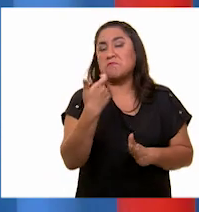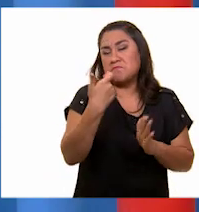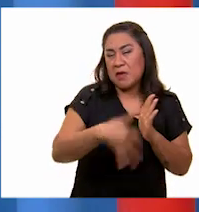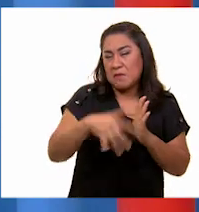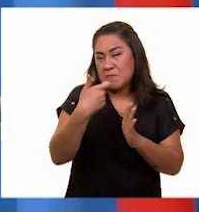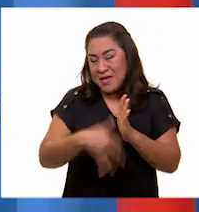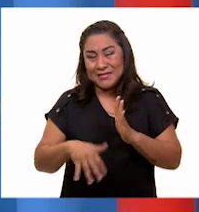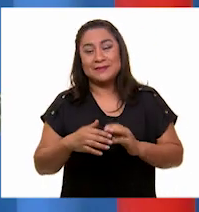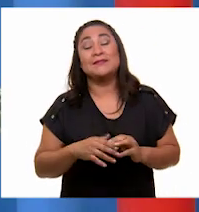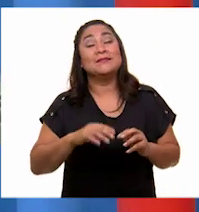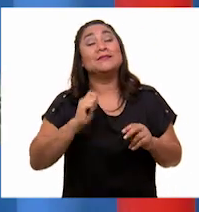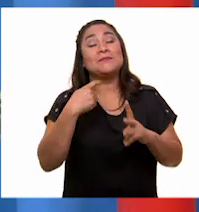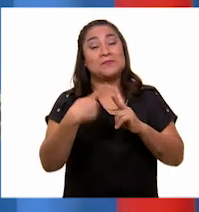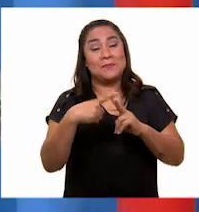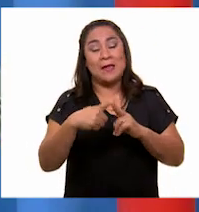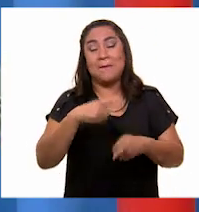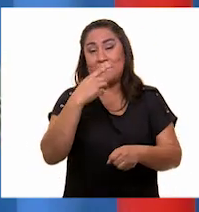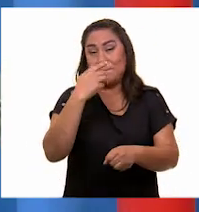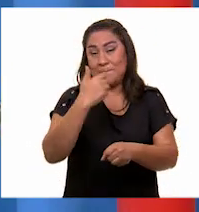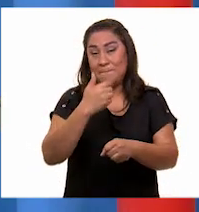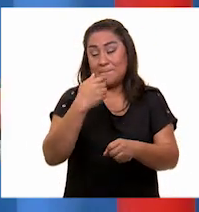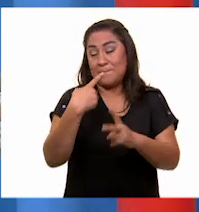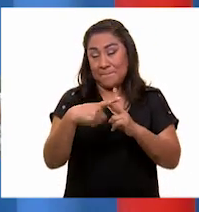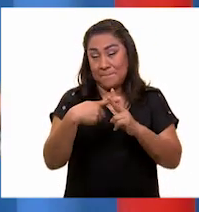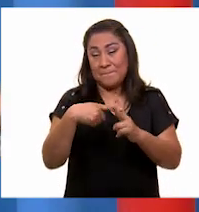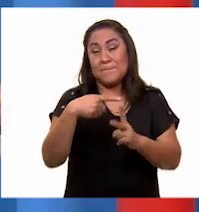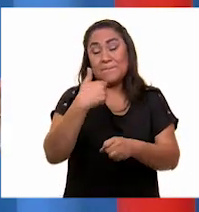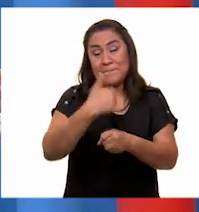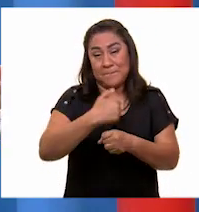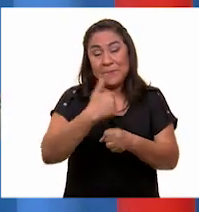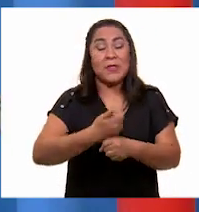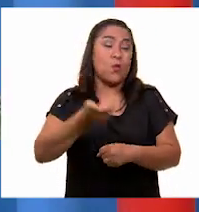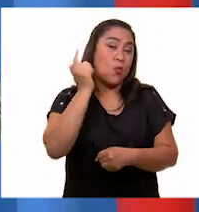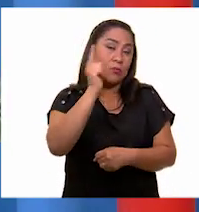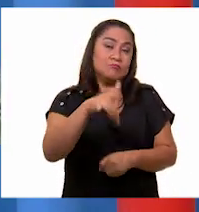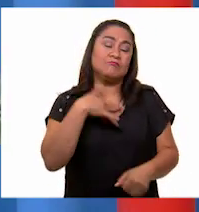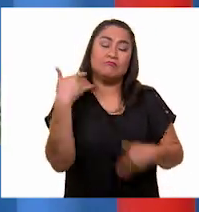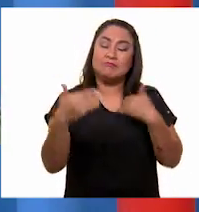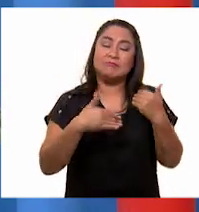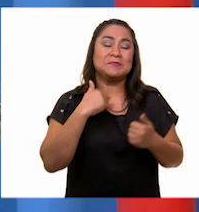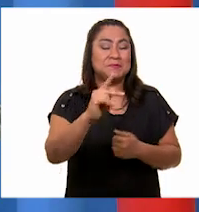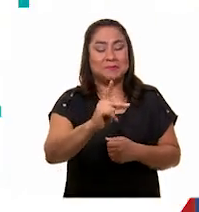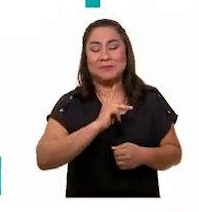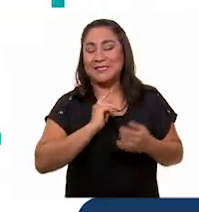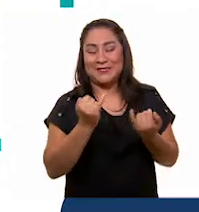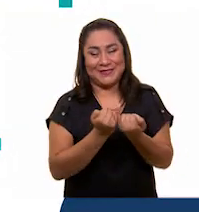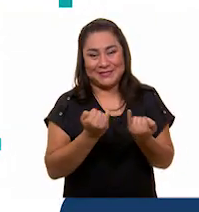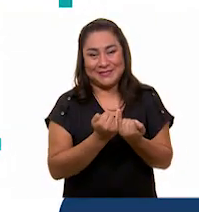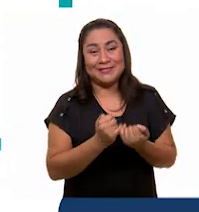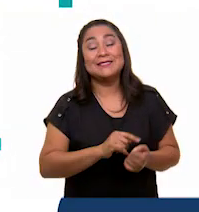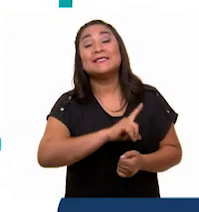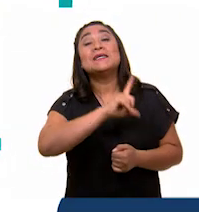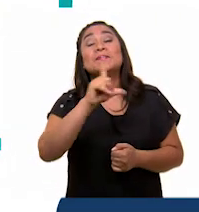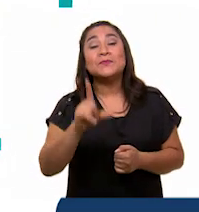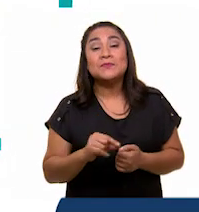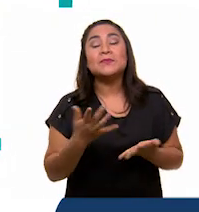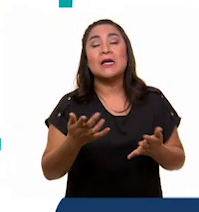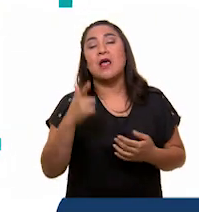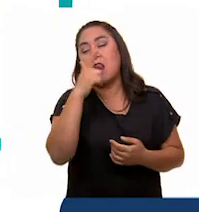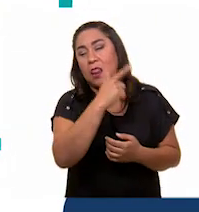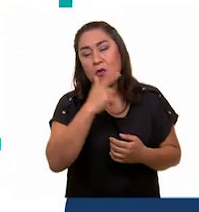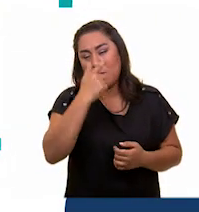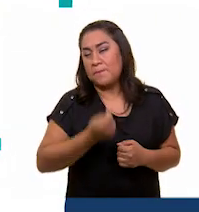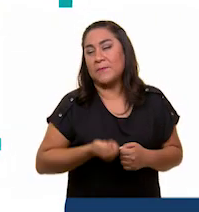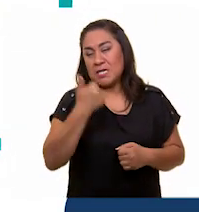y promociones de matemáticas de sexto grado. Y espero que lo hayan disfrutado tanto como la maestra Diana y yo. A continuación, lengua